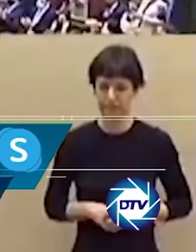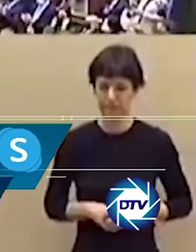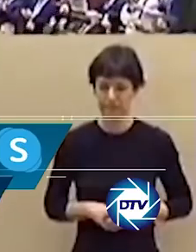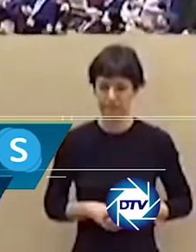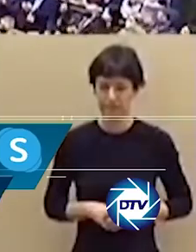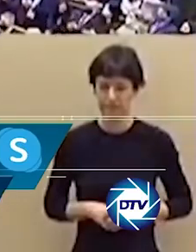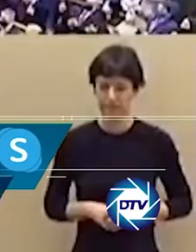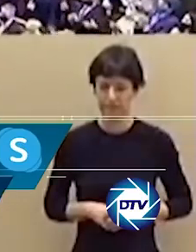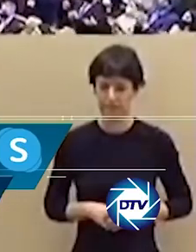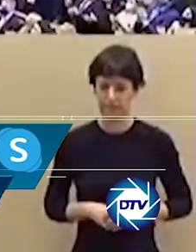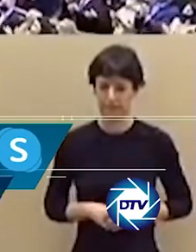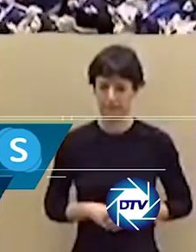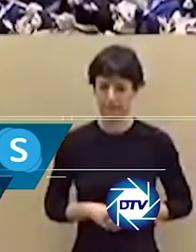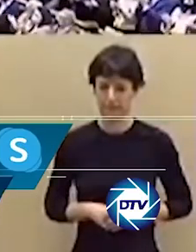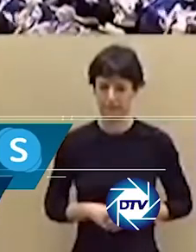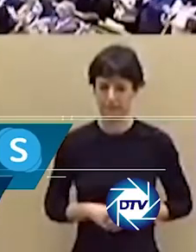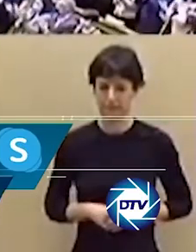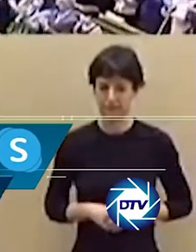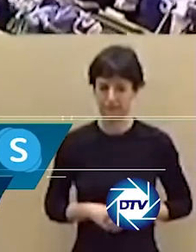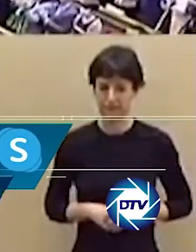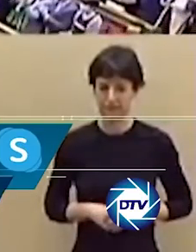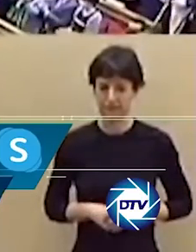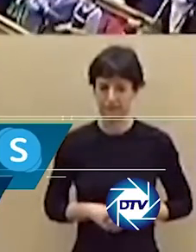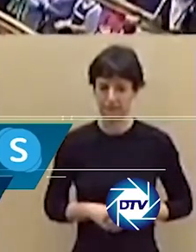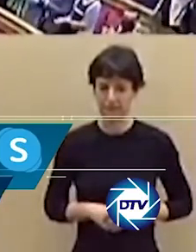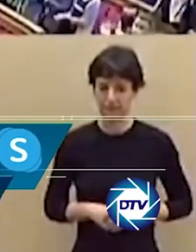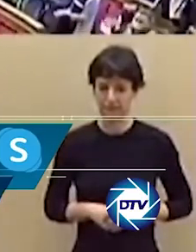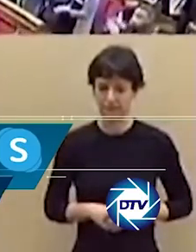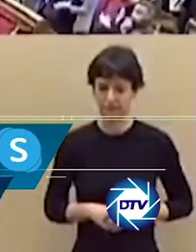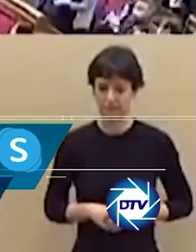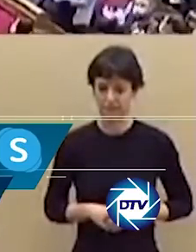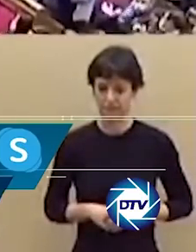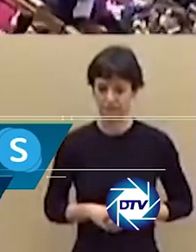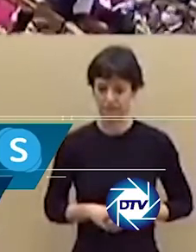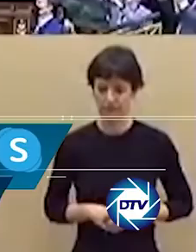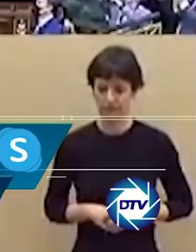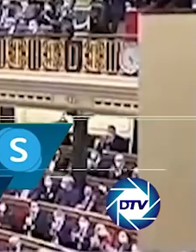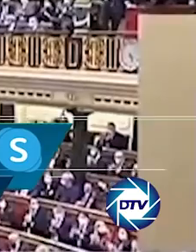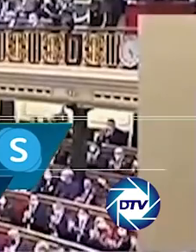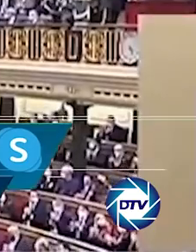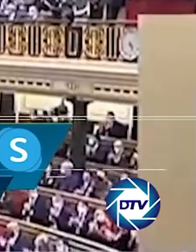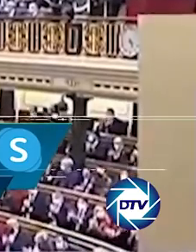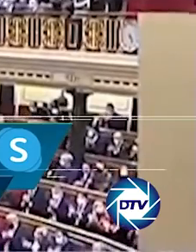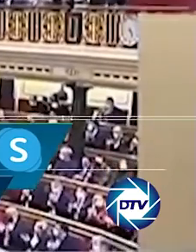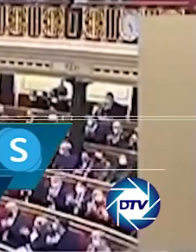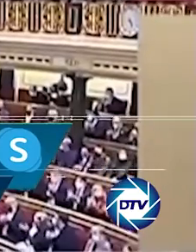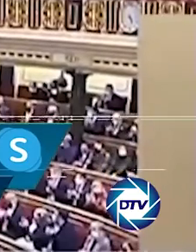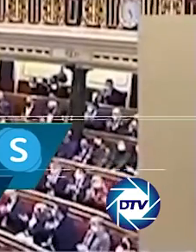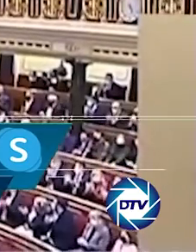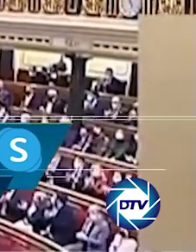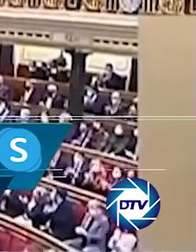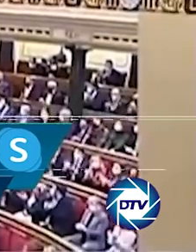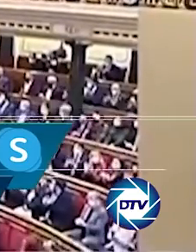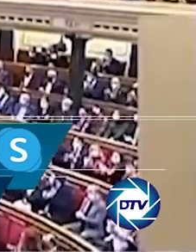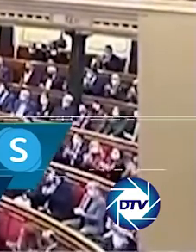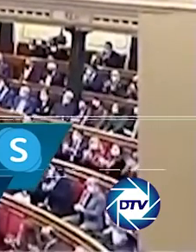eso, son relaciones con Rusia, eso son conexiones con los amigos rusos. No es